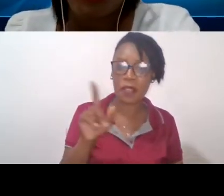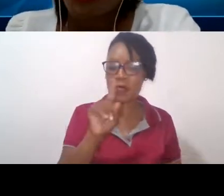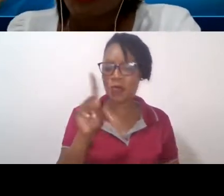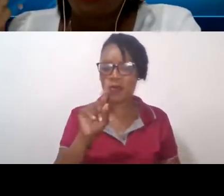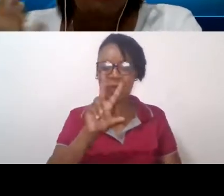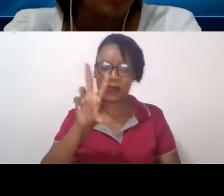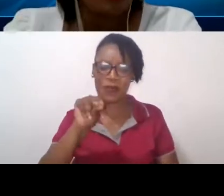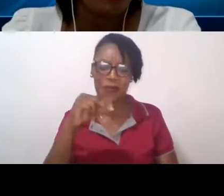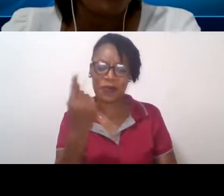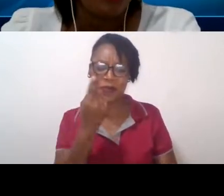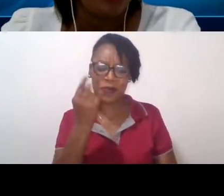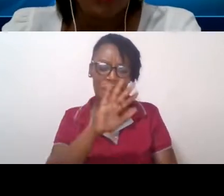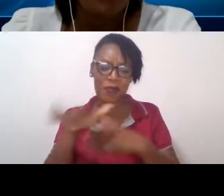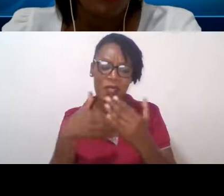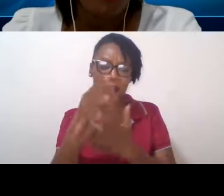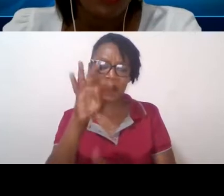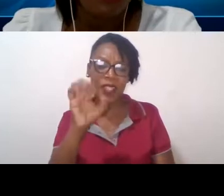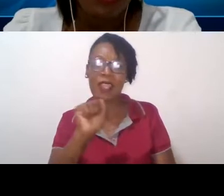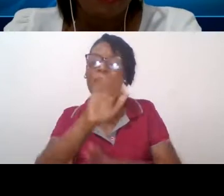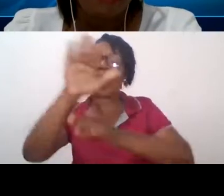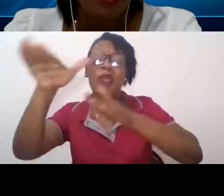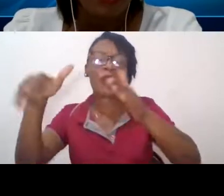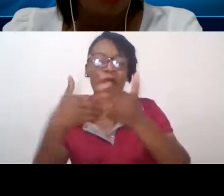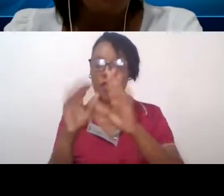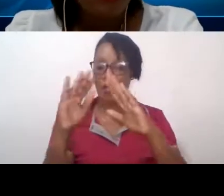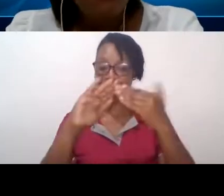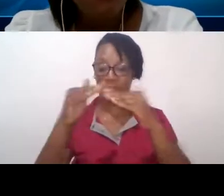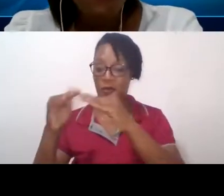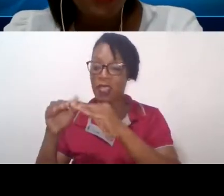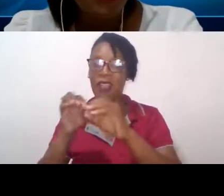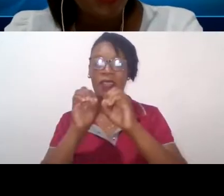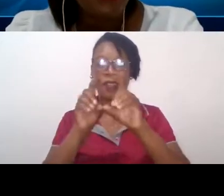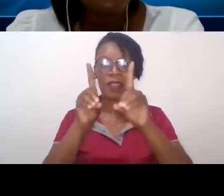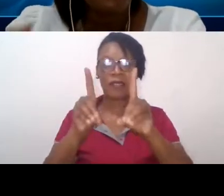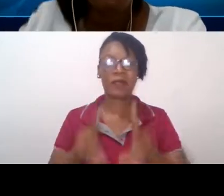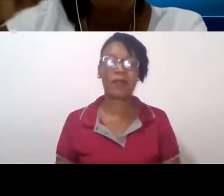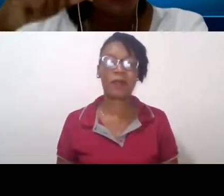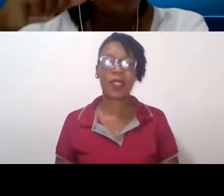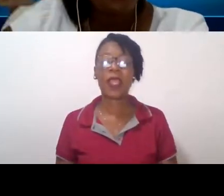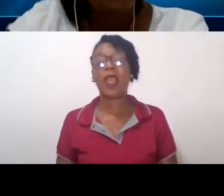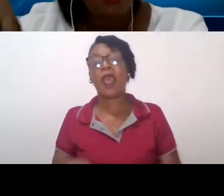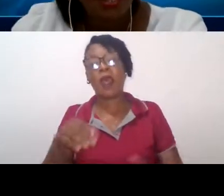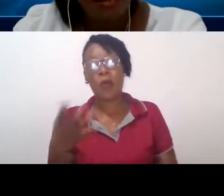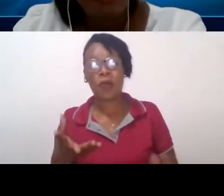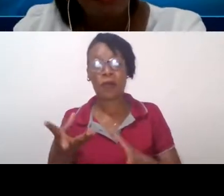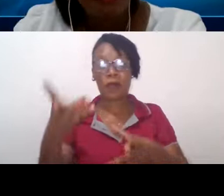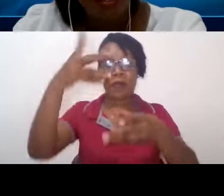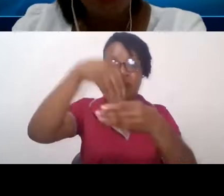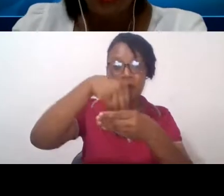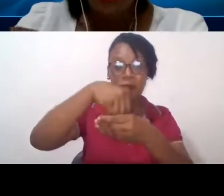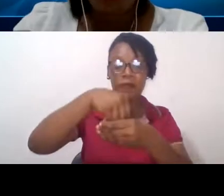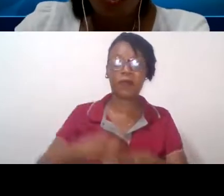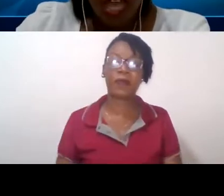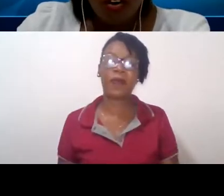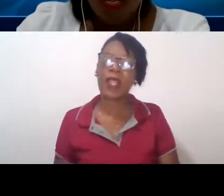para todo, para todos, para toda la comunidad educativa. Otra forma de crear es incluir e integrar,